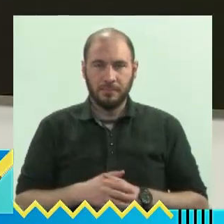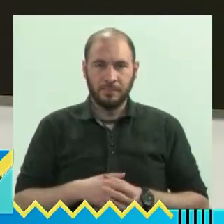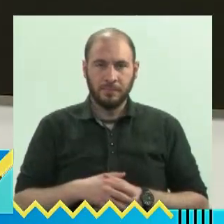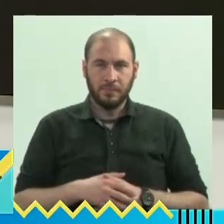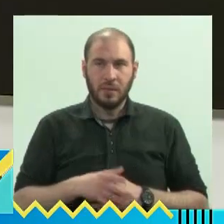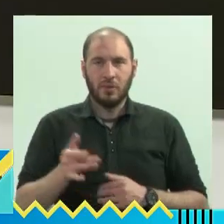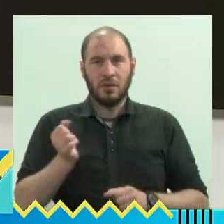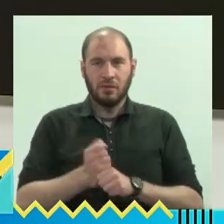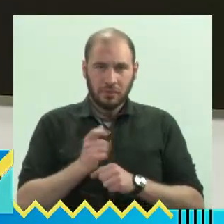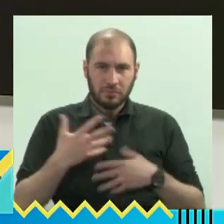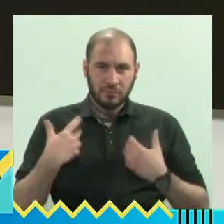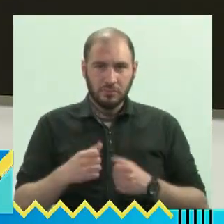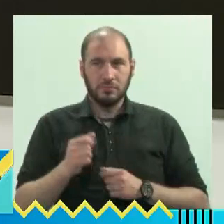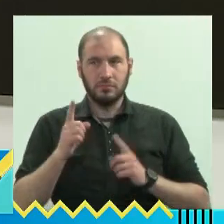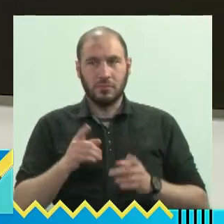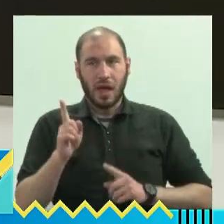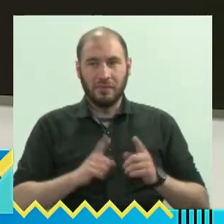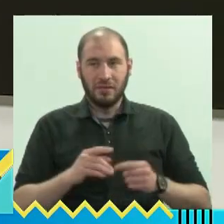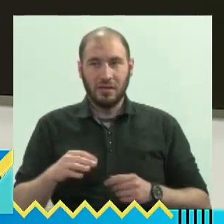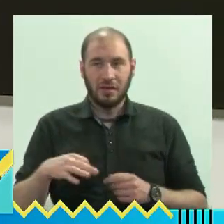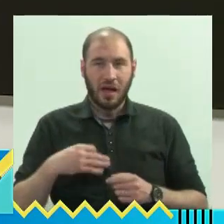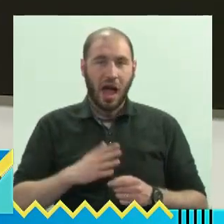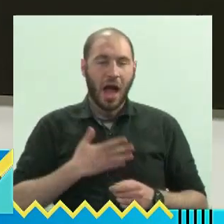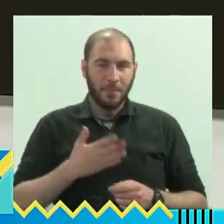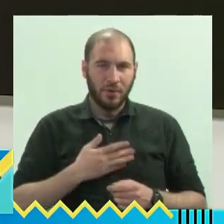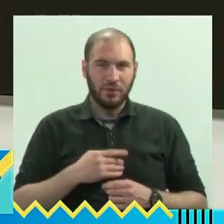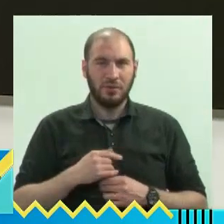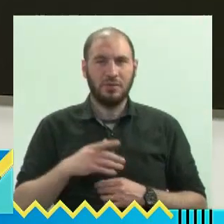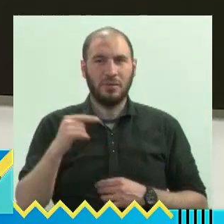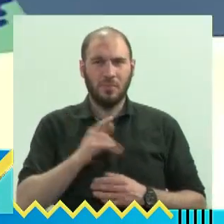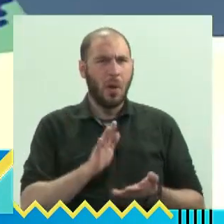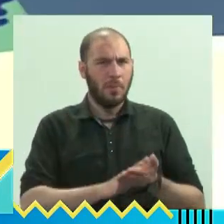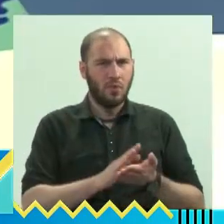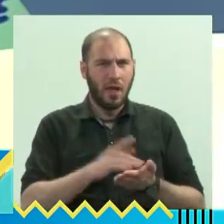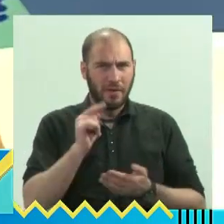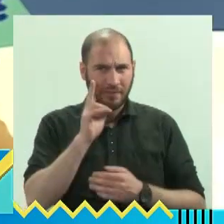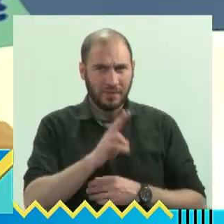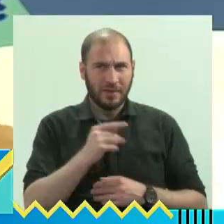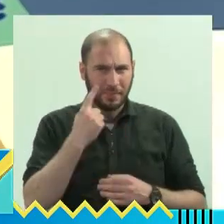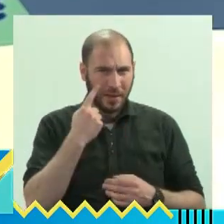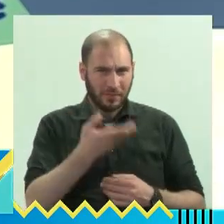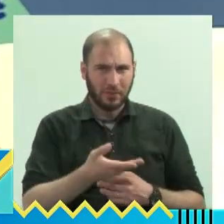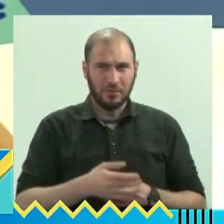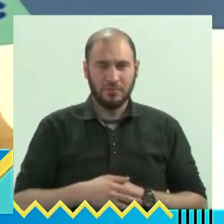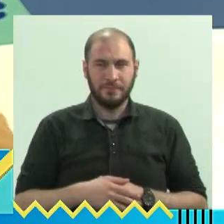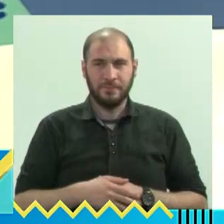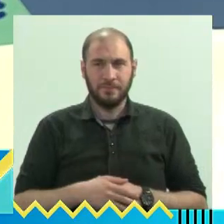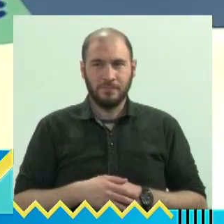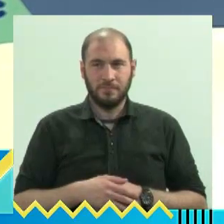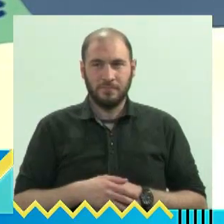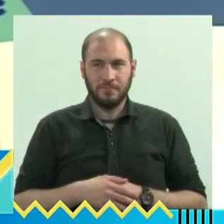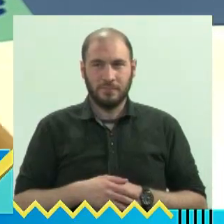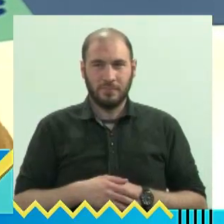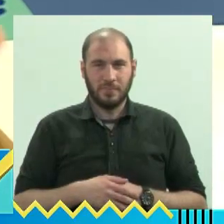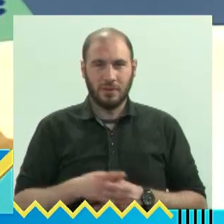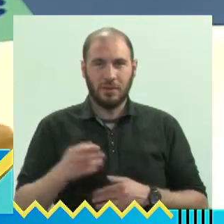por trabajo, por salud y hasta a veces hasta por la vida amorosa. ¿Te ha tocado corroborarlo, verlo, eso en vivo y en directo?